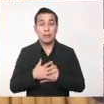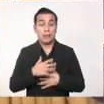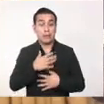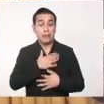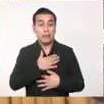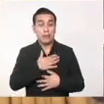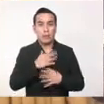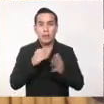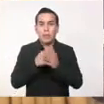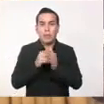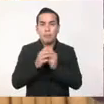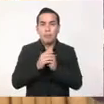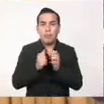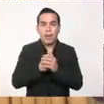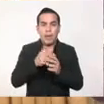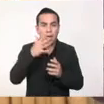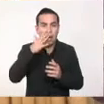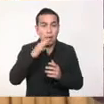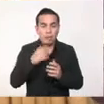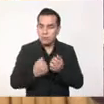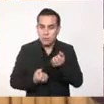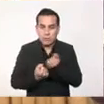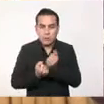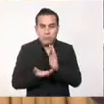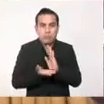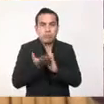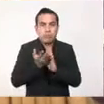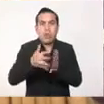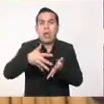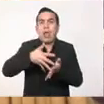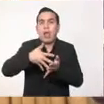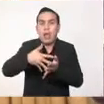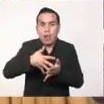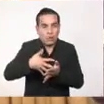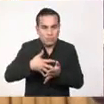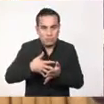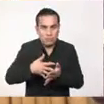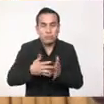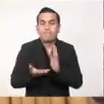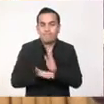tiene un problema, y es que cuando no se refuerza, se debilita.